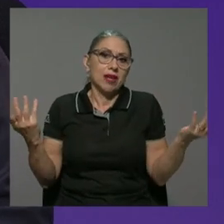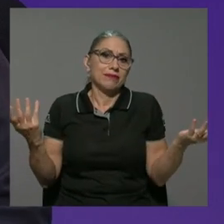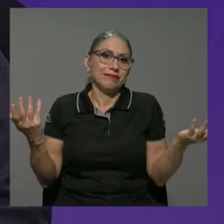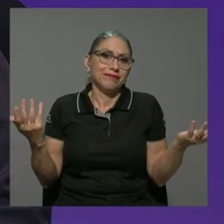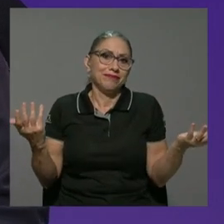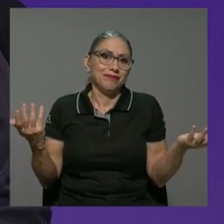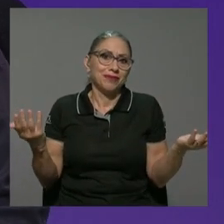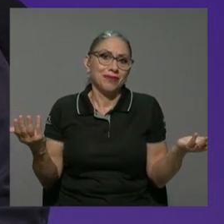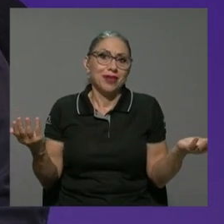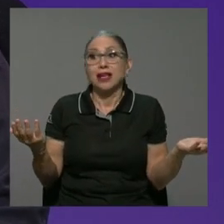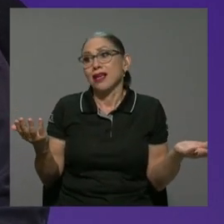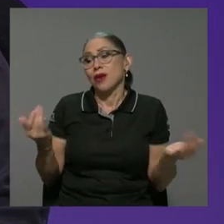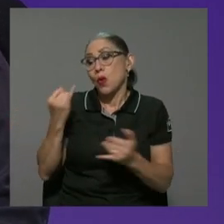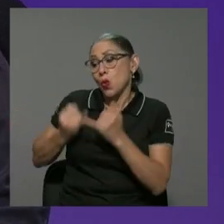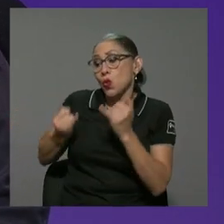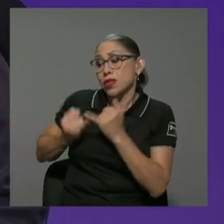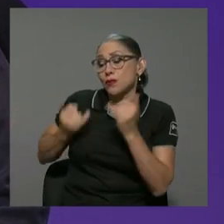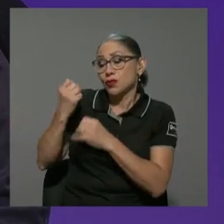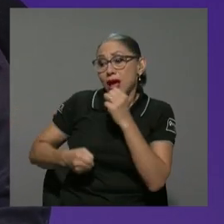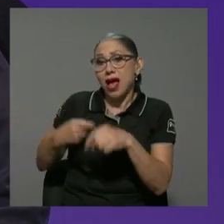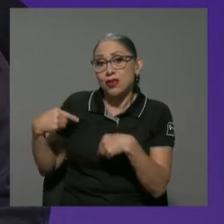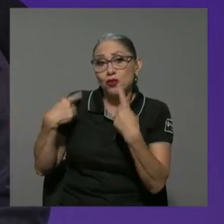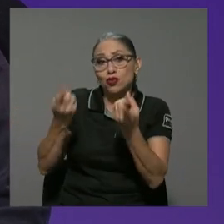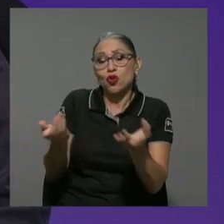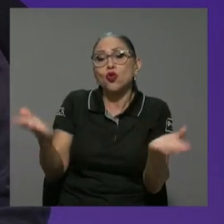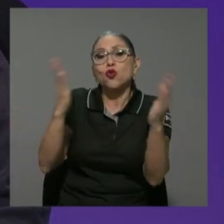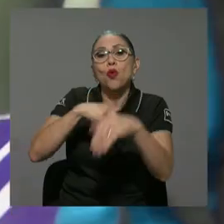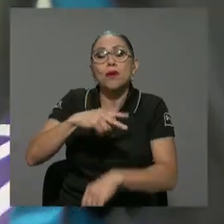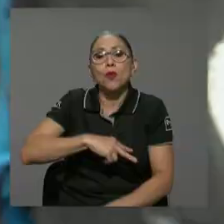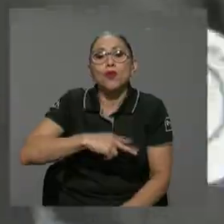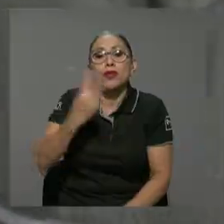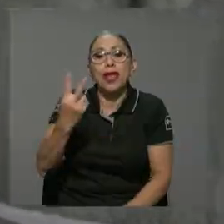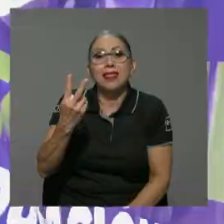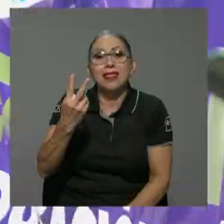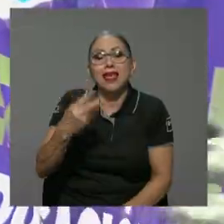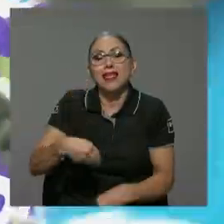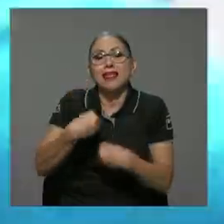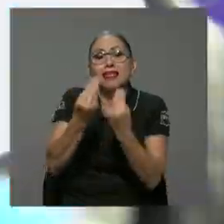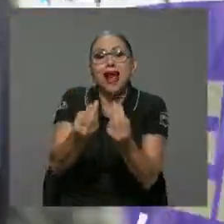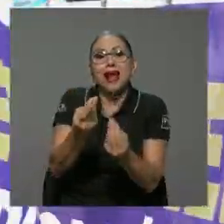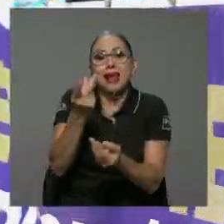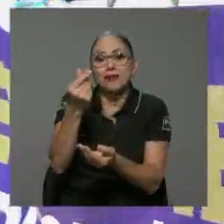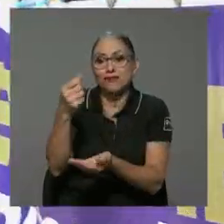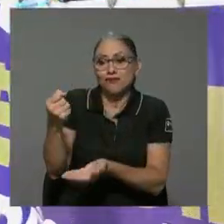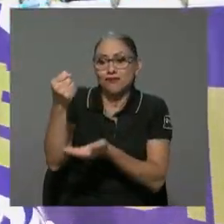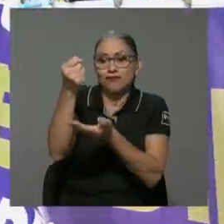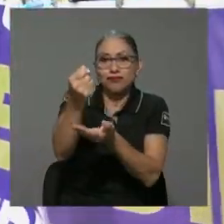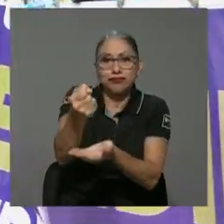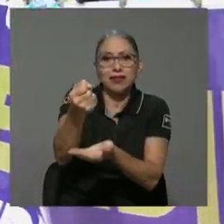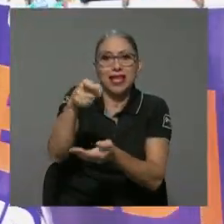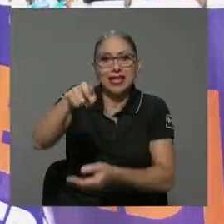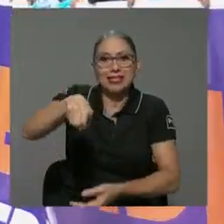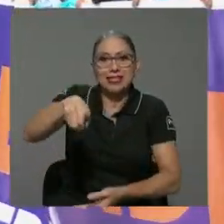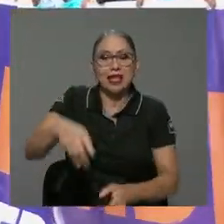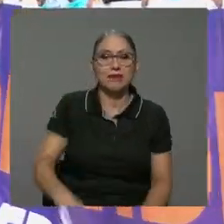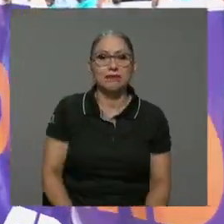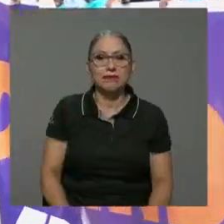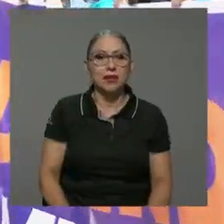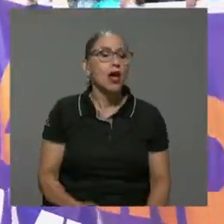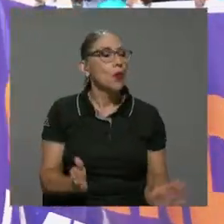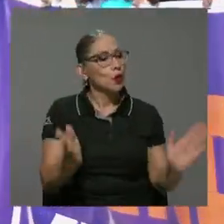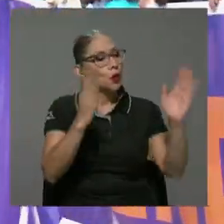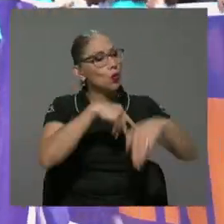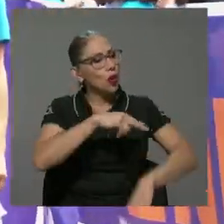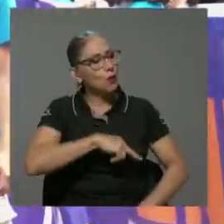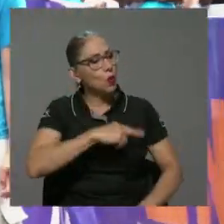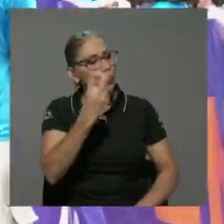no ha habido voluntad en los últimos años de darle el presupuesto que necesita. No ha habido voluntad, pero a ver, también venimos de tal